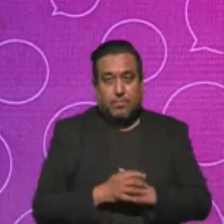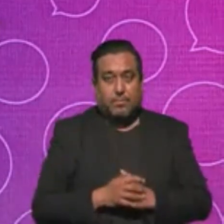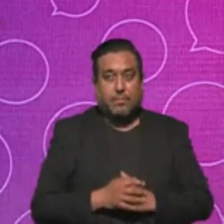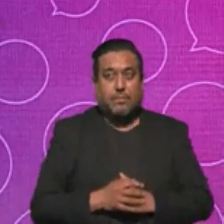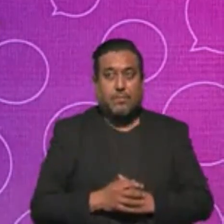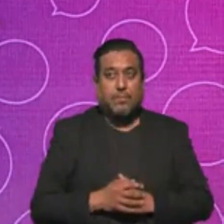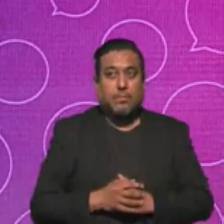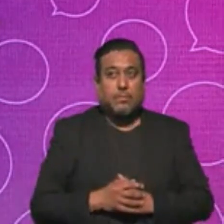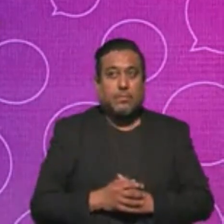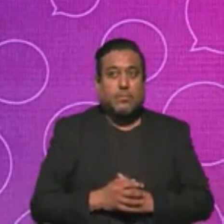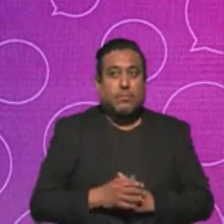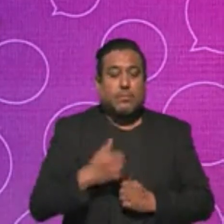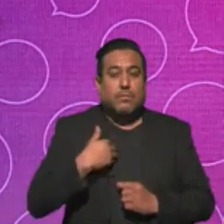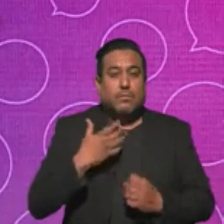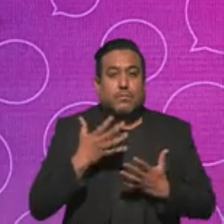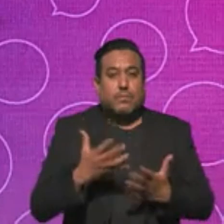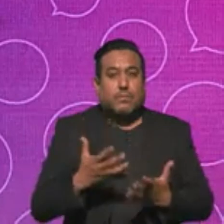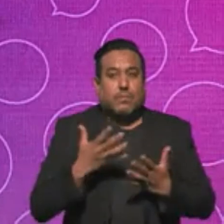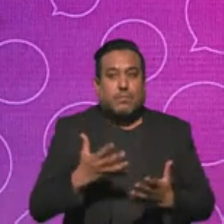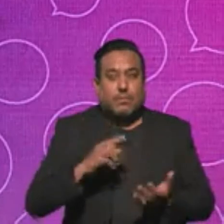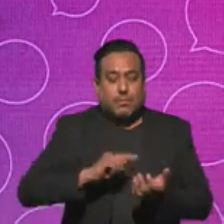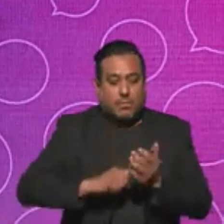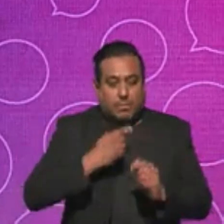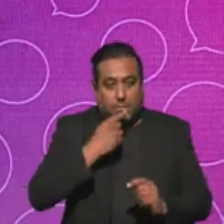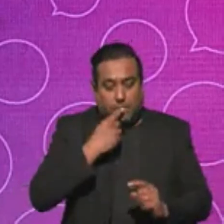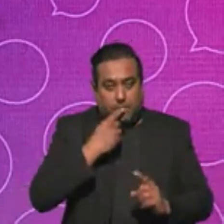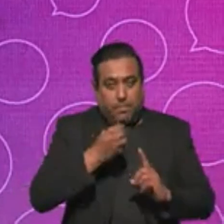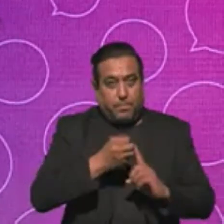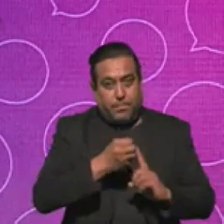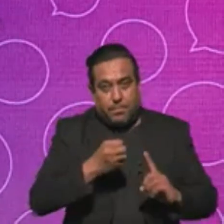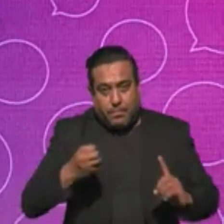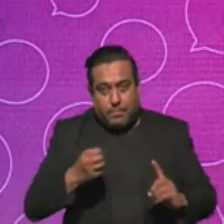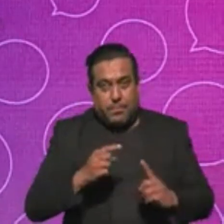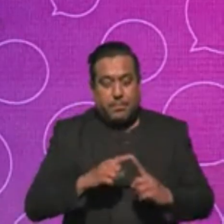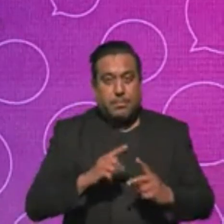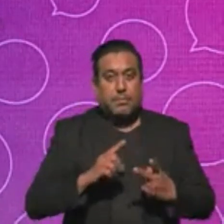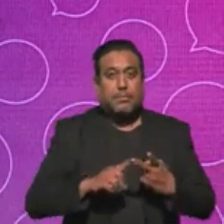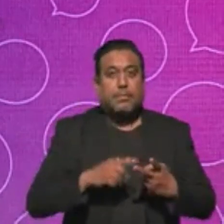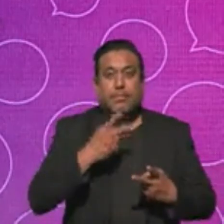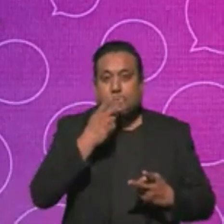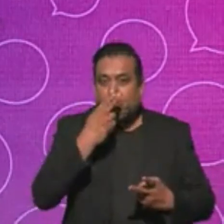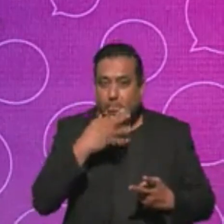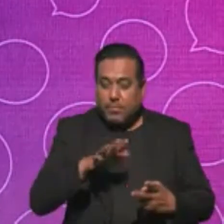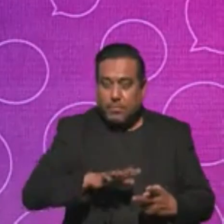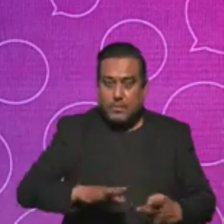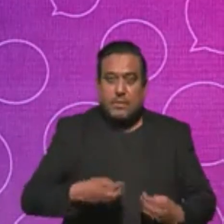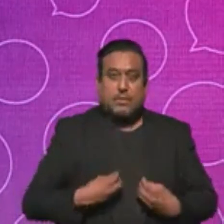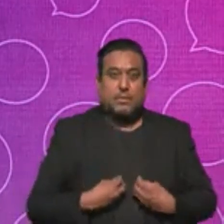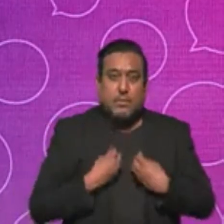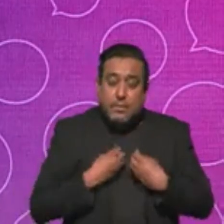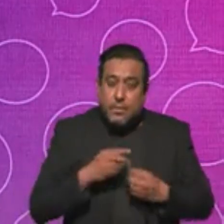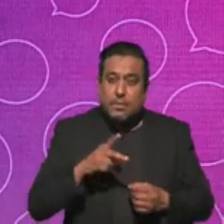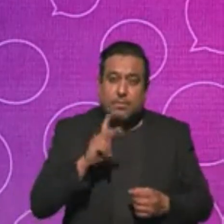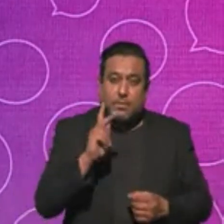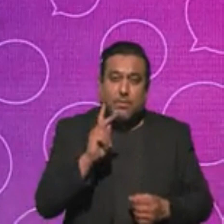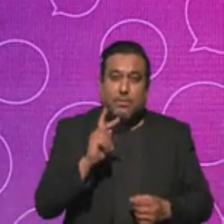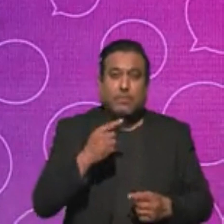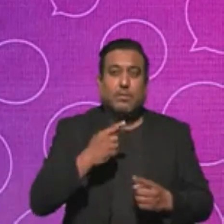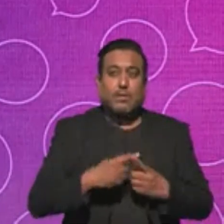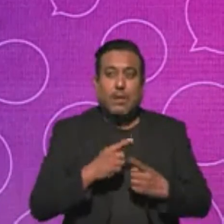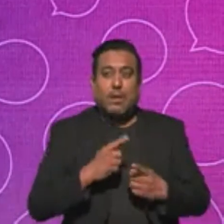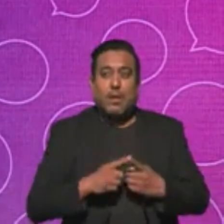reales Quiero un Celaya ordenado un Celaya donde tengamos bienestar pero no lo vamos a poder tener Mientras